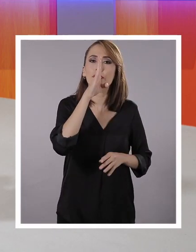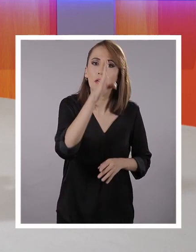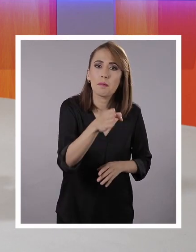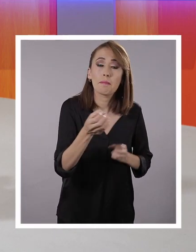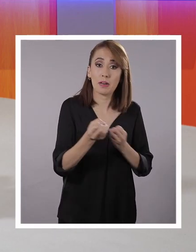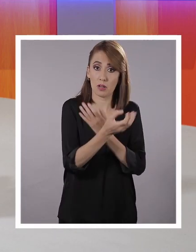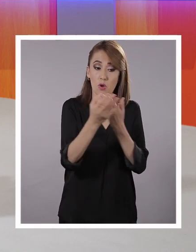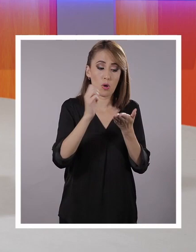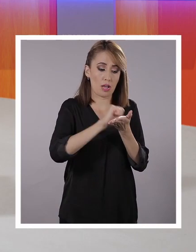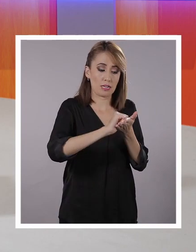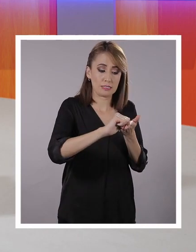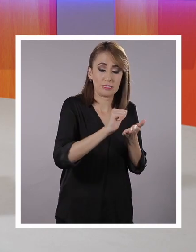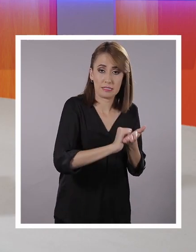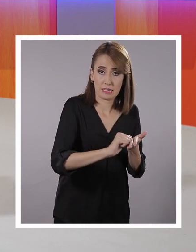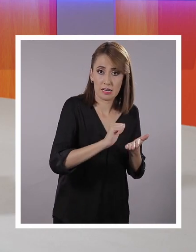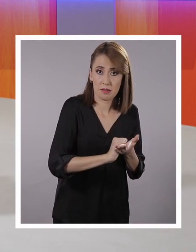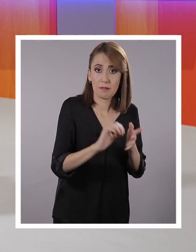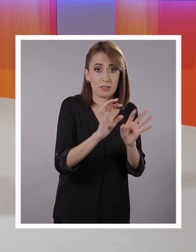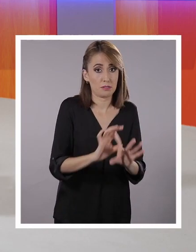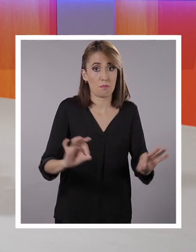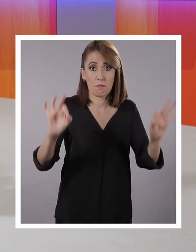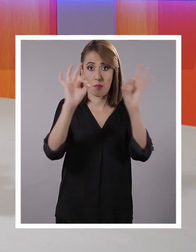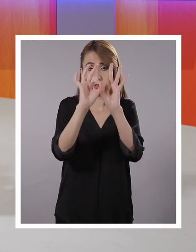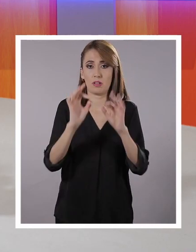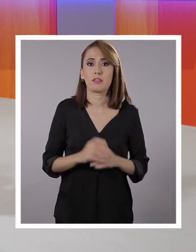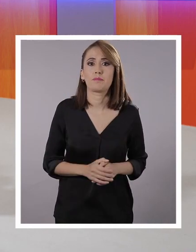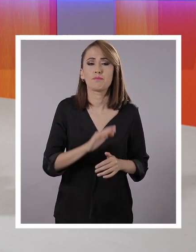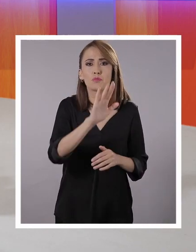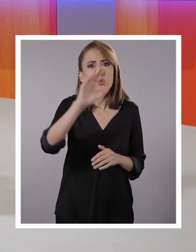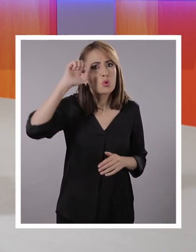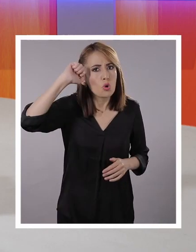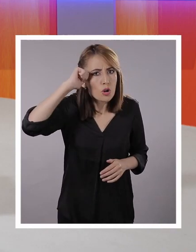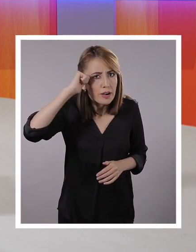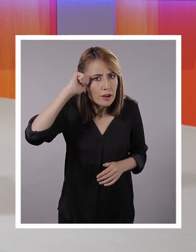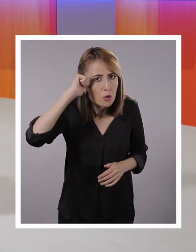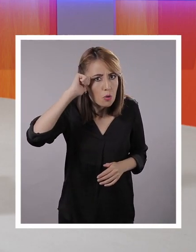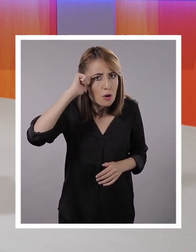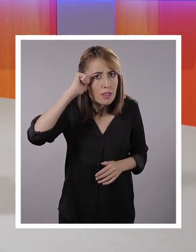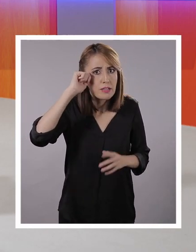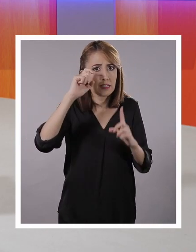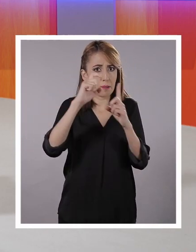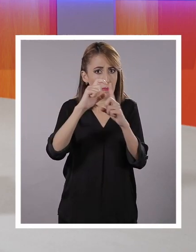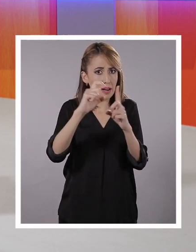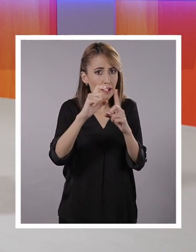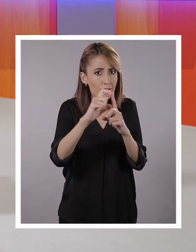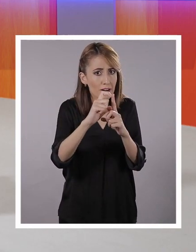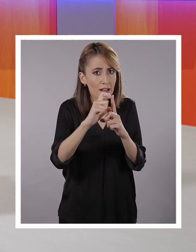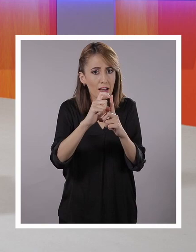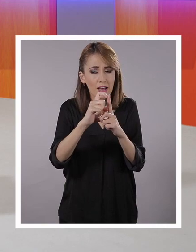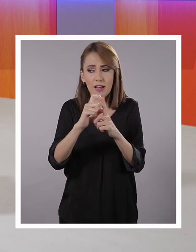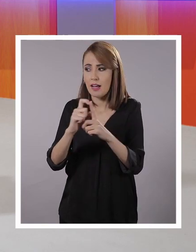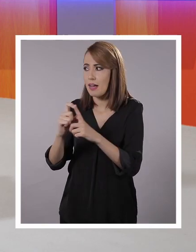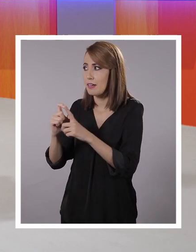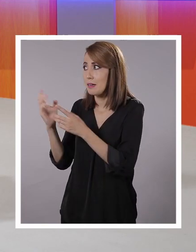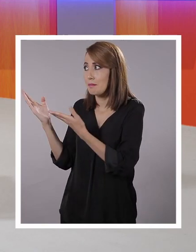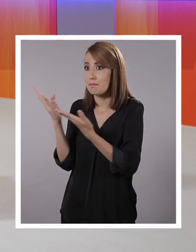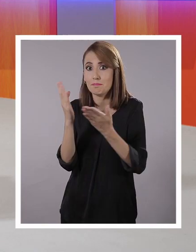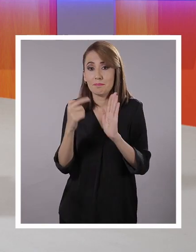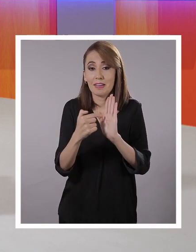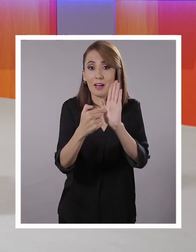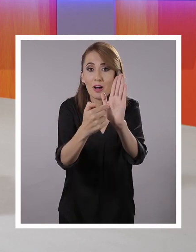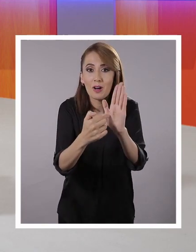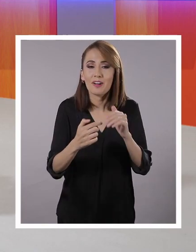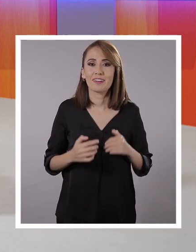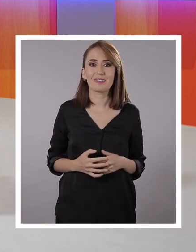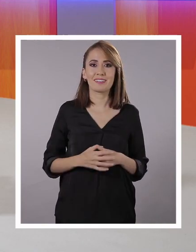supuesto. Siempre. Escribir desarrolla nuestra imaginación. ¿Recuerdas tú cuál fue la palabra que usamos? ¿Y qué tal si se